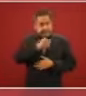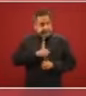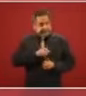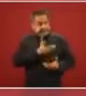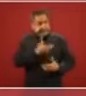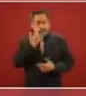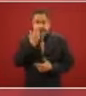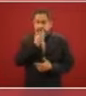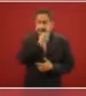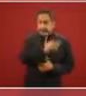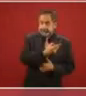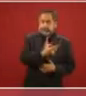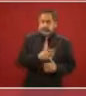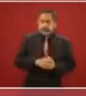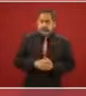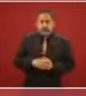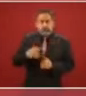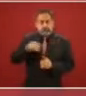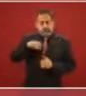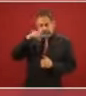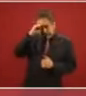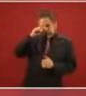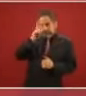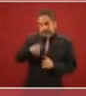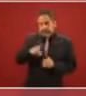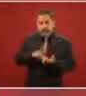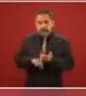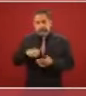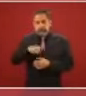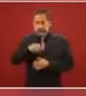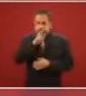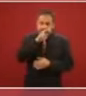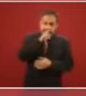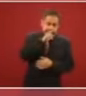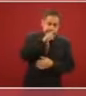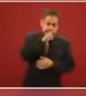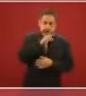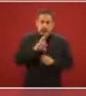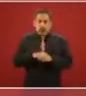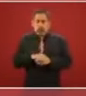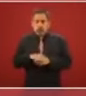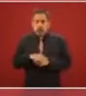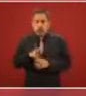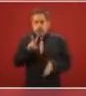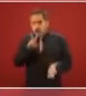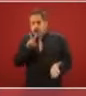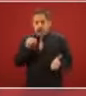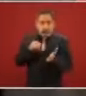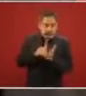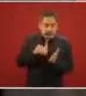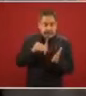que la preocupación era el manejo de 2,000,000,000,